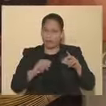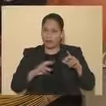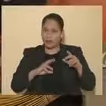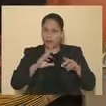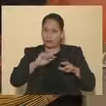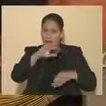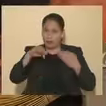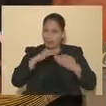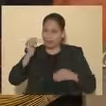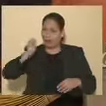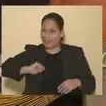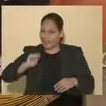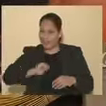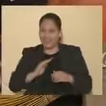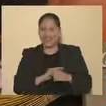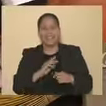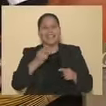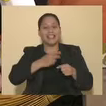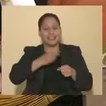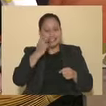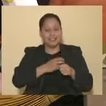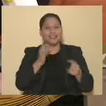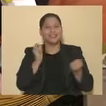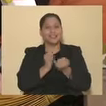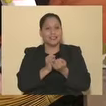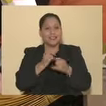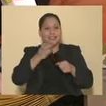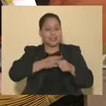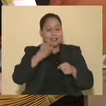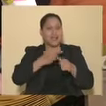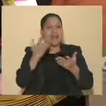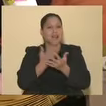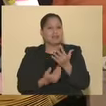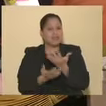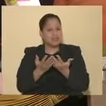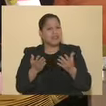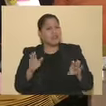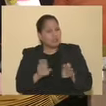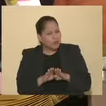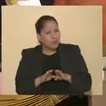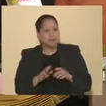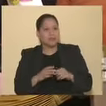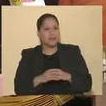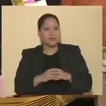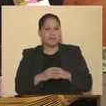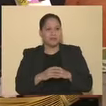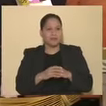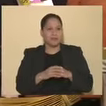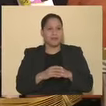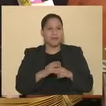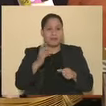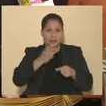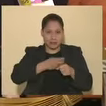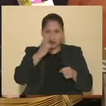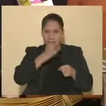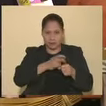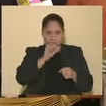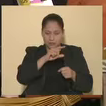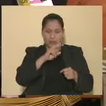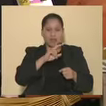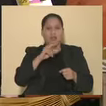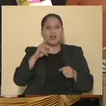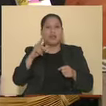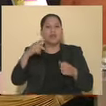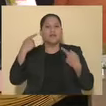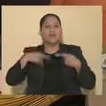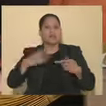medieval. Y venta de cerveza artesanal. Ay, ¿y esa cómo es? Es cerveza normal, es hecha